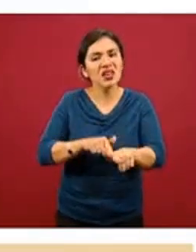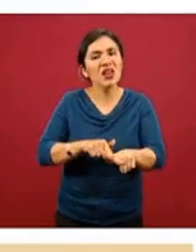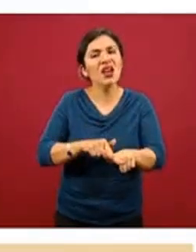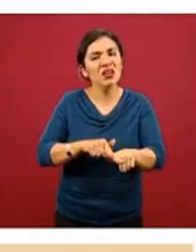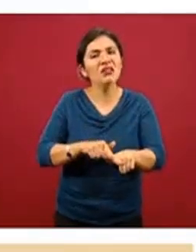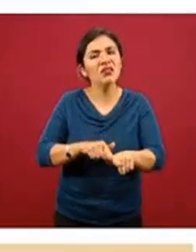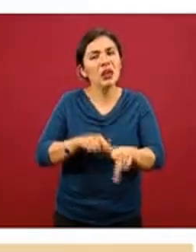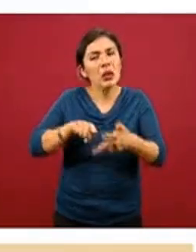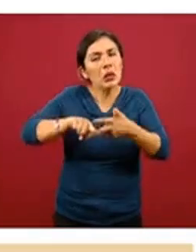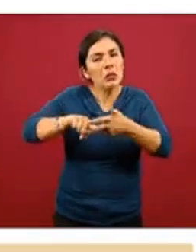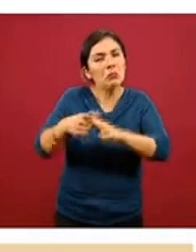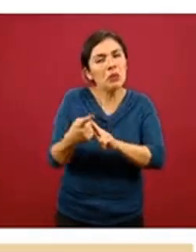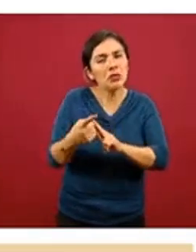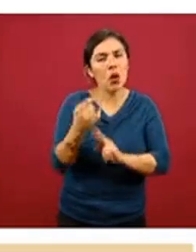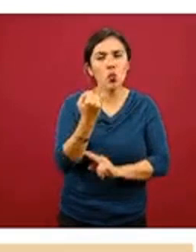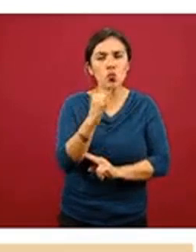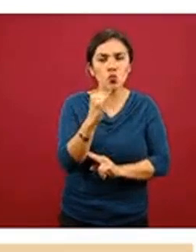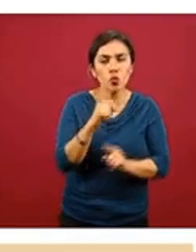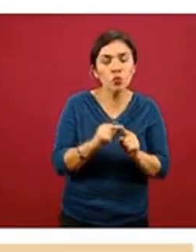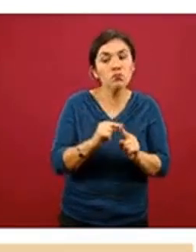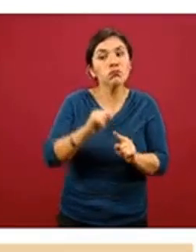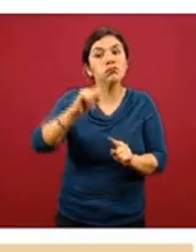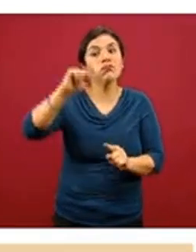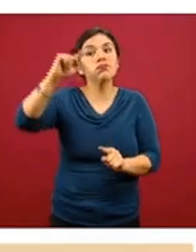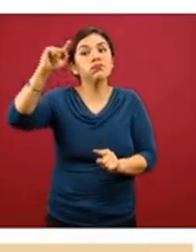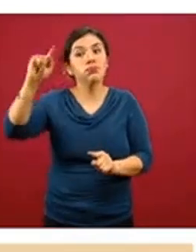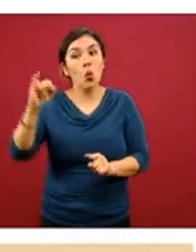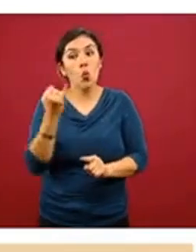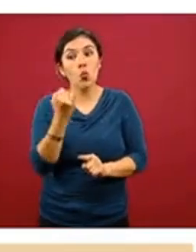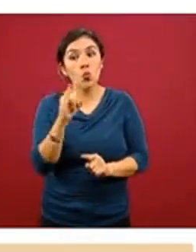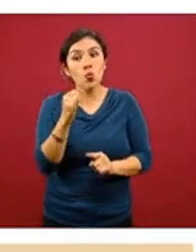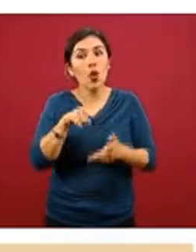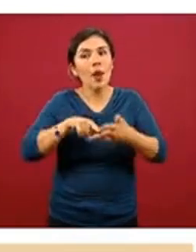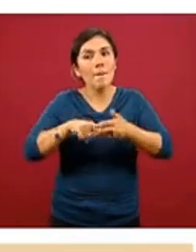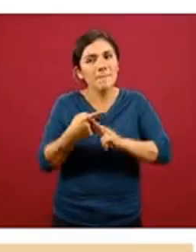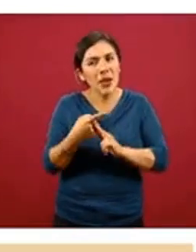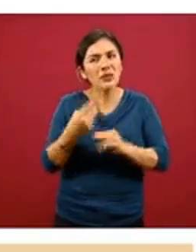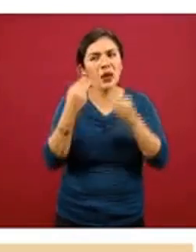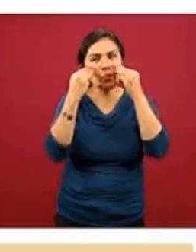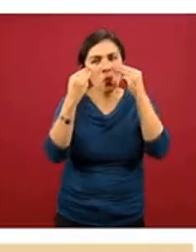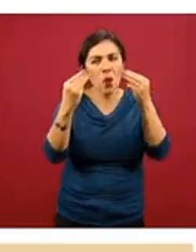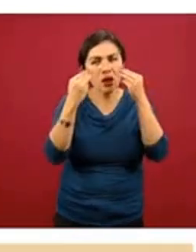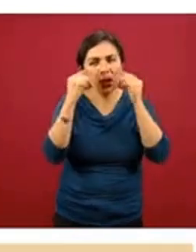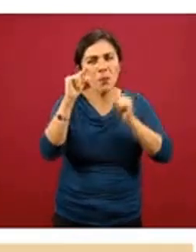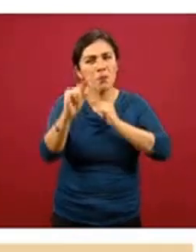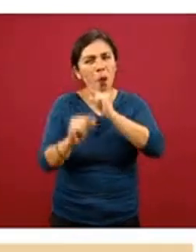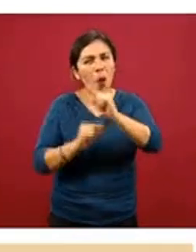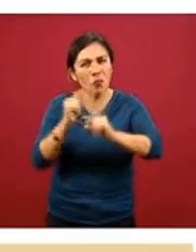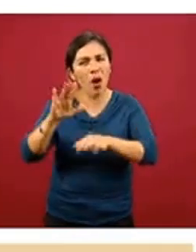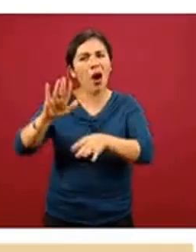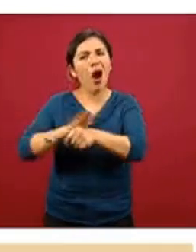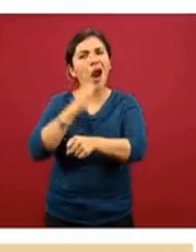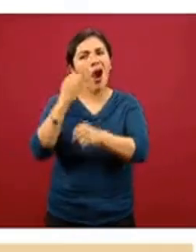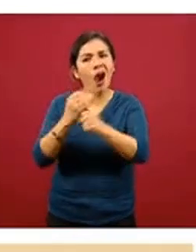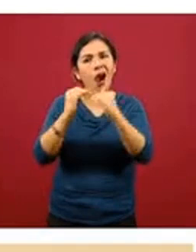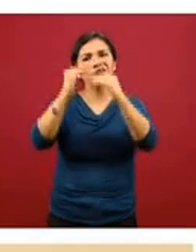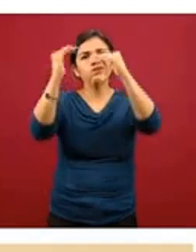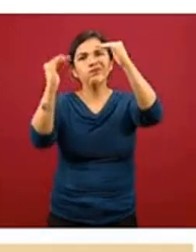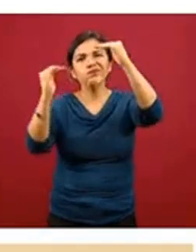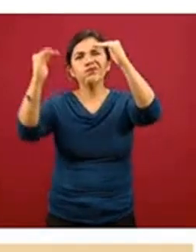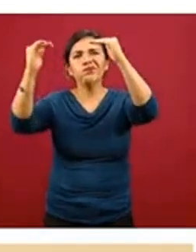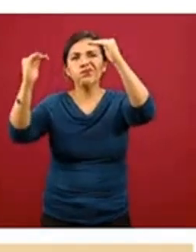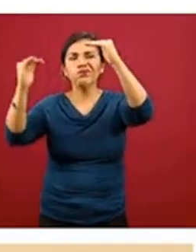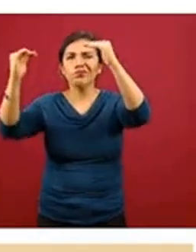que se tenía hasta inicios de junio, prácticamente en el mes de junio, empieza a mostrar una estabilidad en la